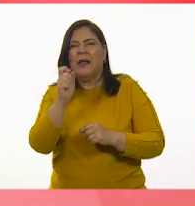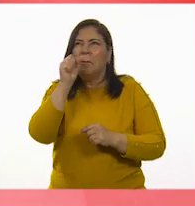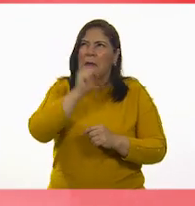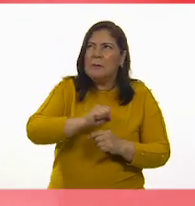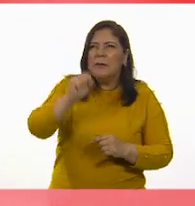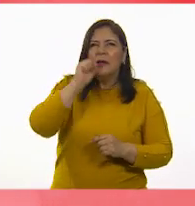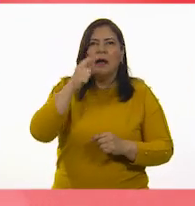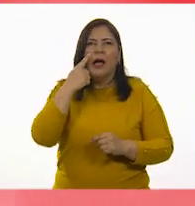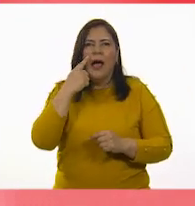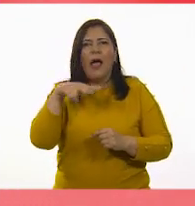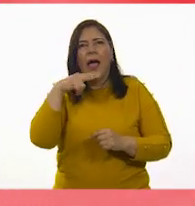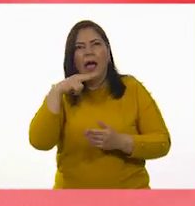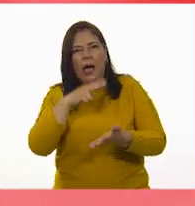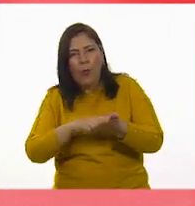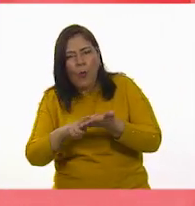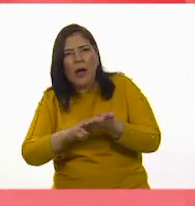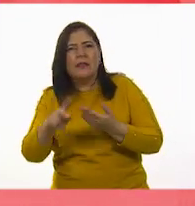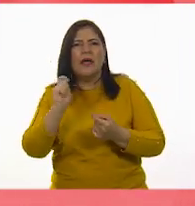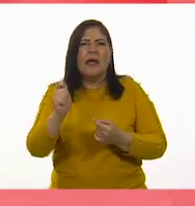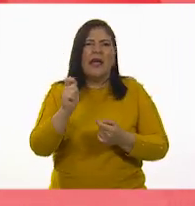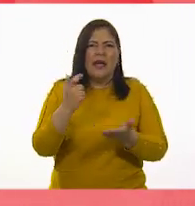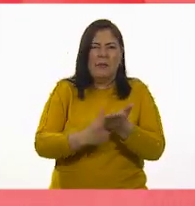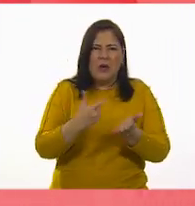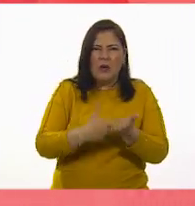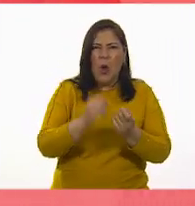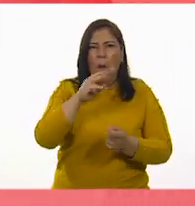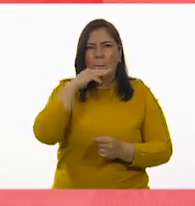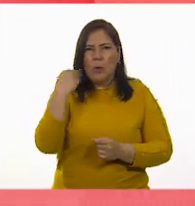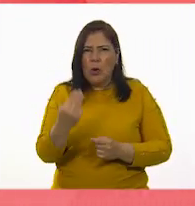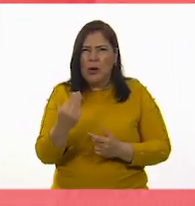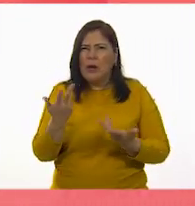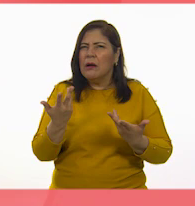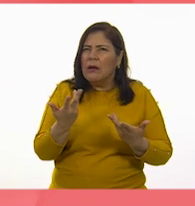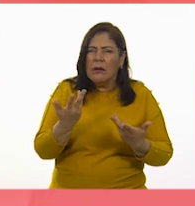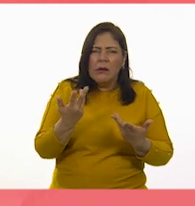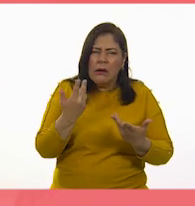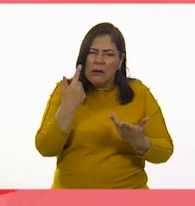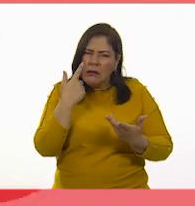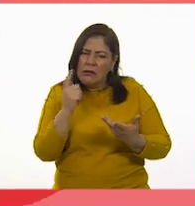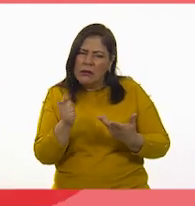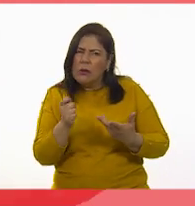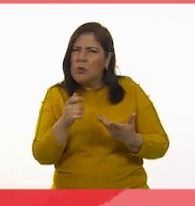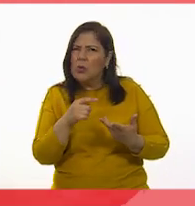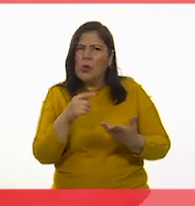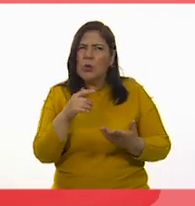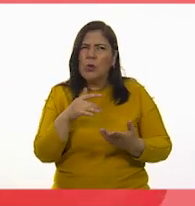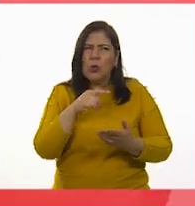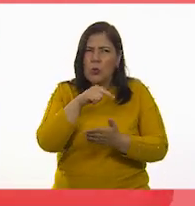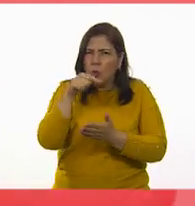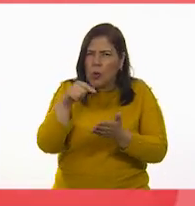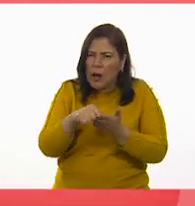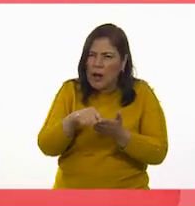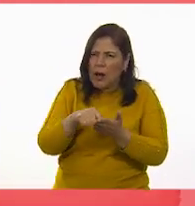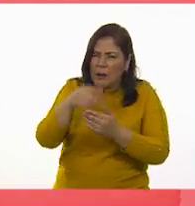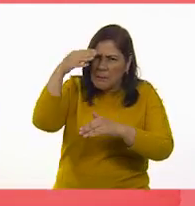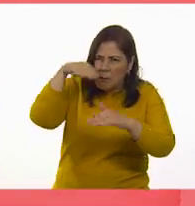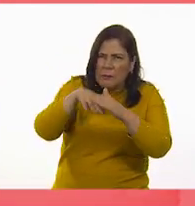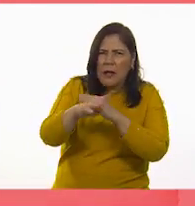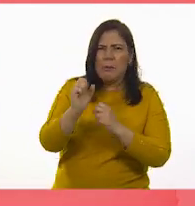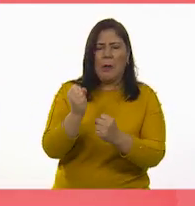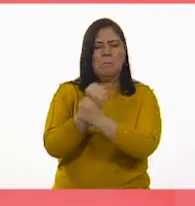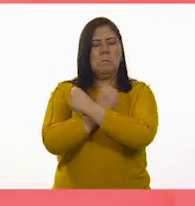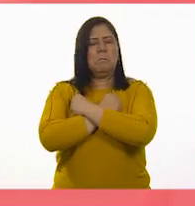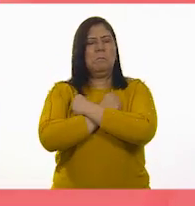de camarón, hasta de mole. ¿Qué tienen en común los espacios donde se pueden ver con cierto agrado las momias? ¿O